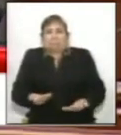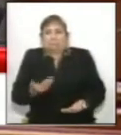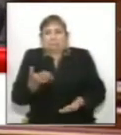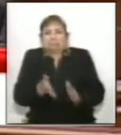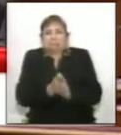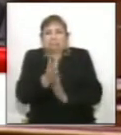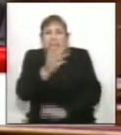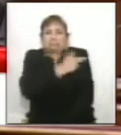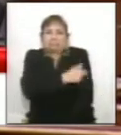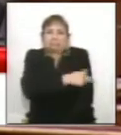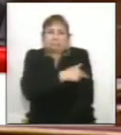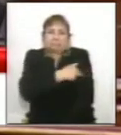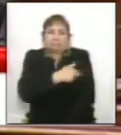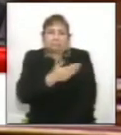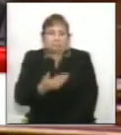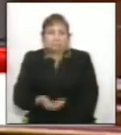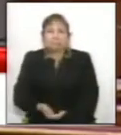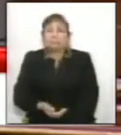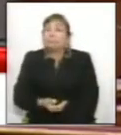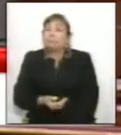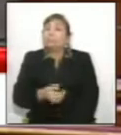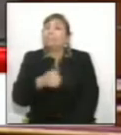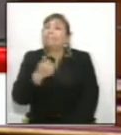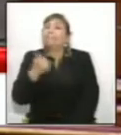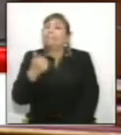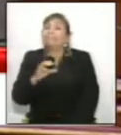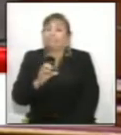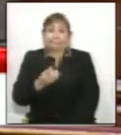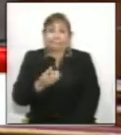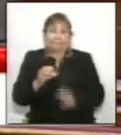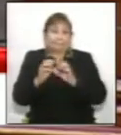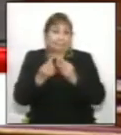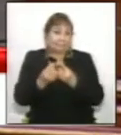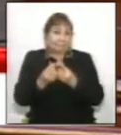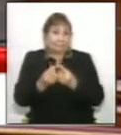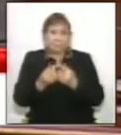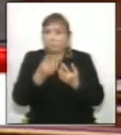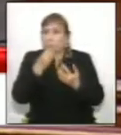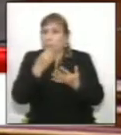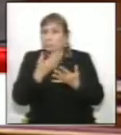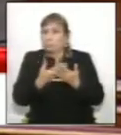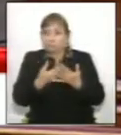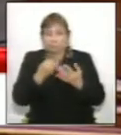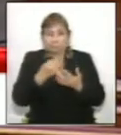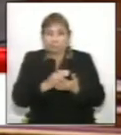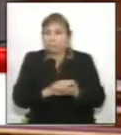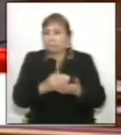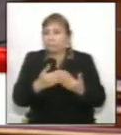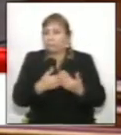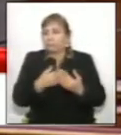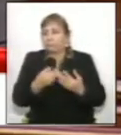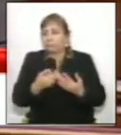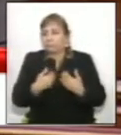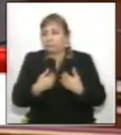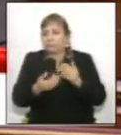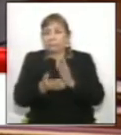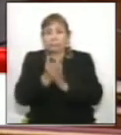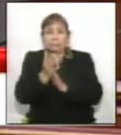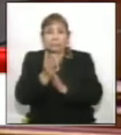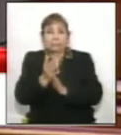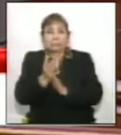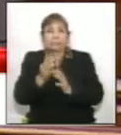hospitales colapsados, mientras que otro sector de la población, muy reducido, por cierto, pueden acceder a un